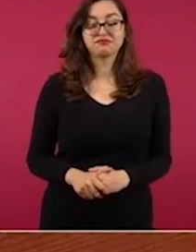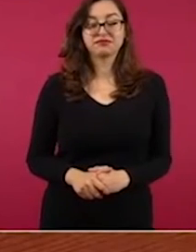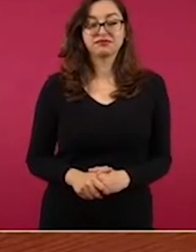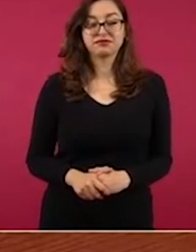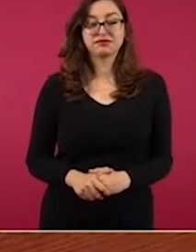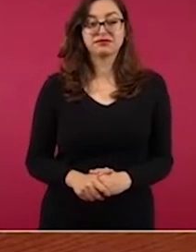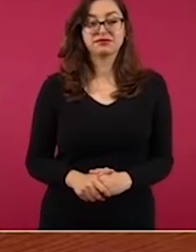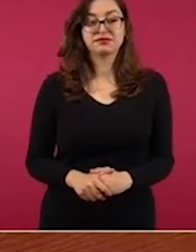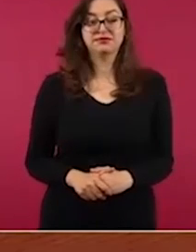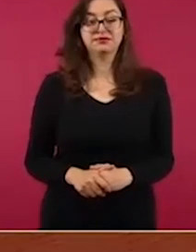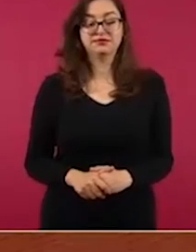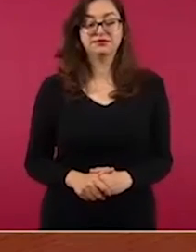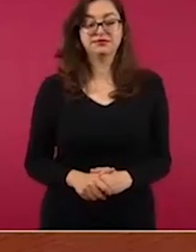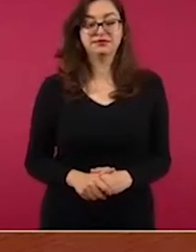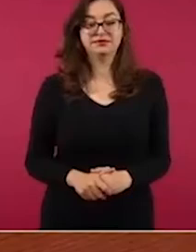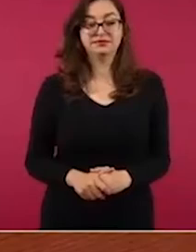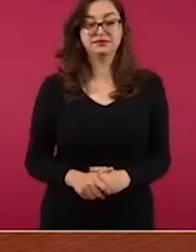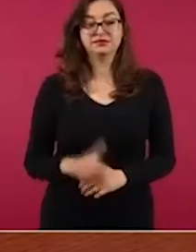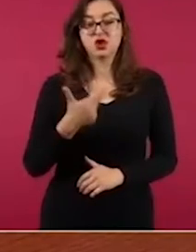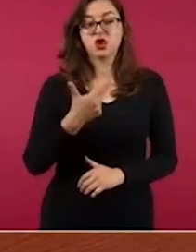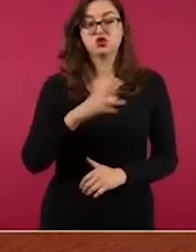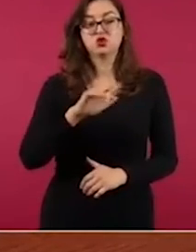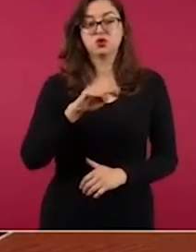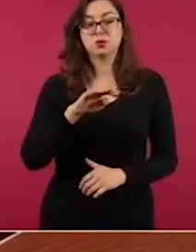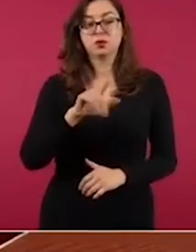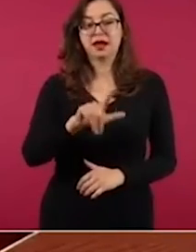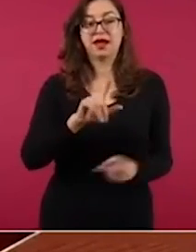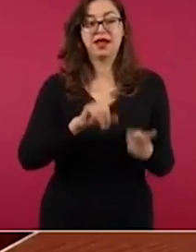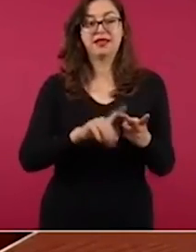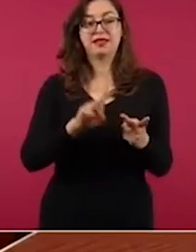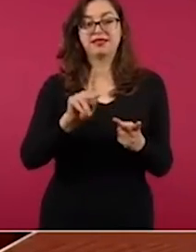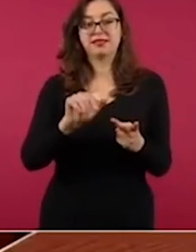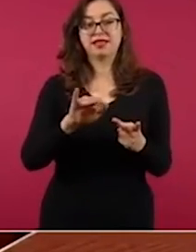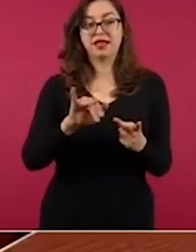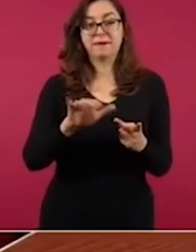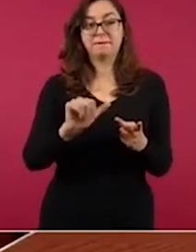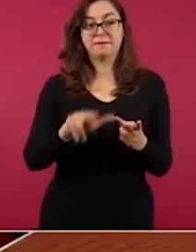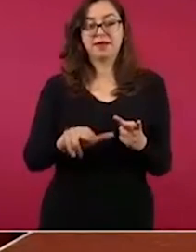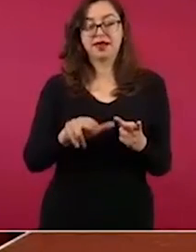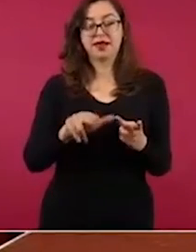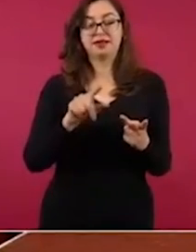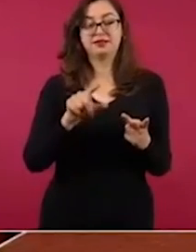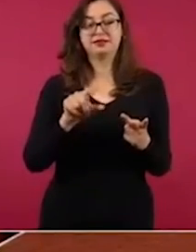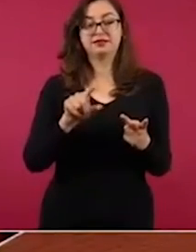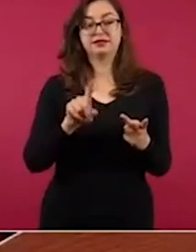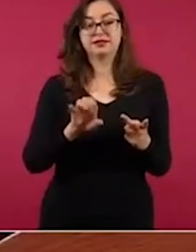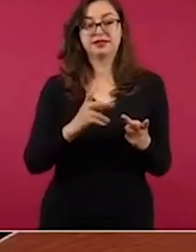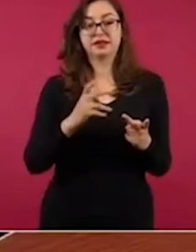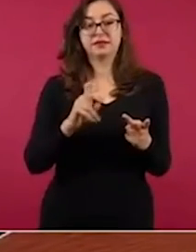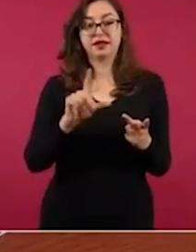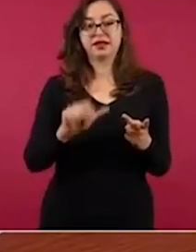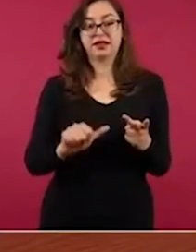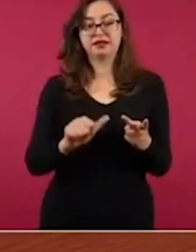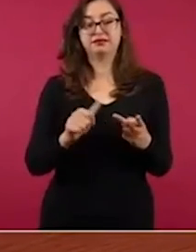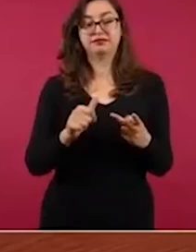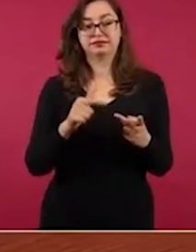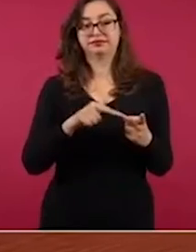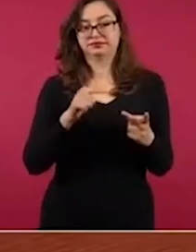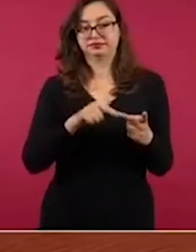Damian Cepeda, ese es el… del PAN,